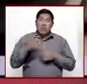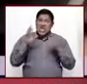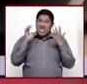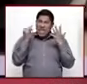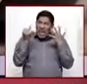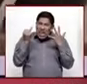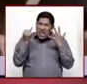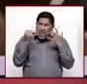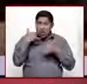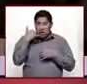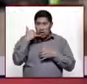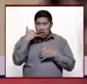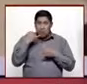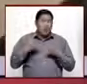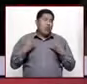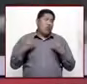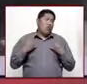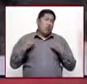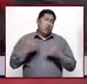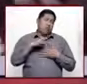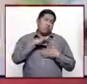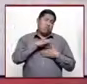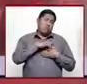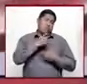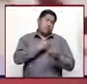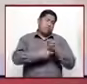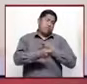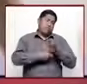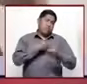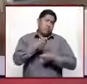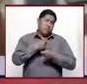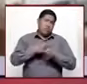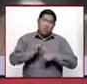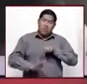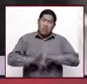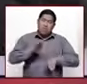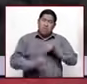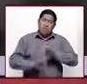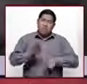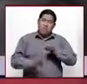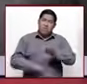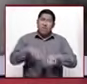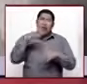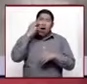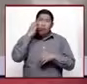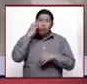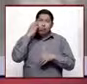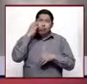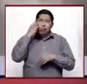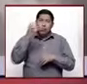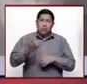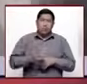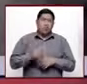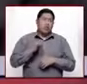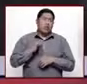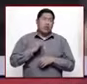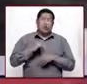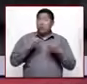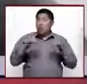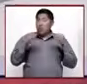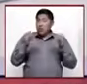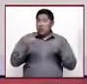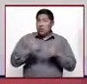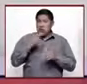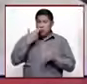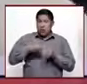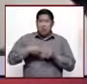celulares? Mis hijos son jóvenes y si ganan bus echando coca. Ustedes no saben cómo vivimos nosotros. Yo voy a vender esa